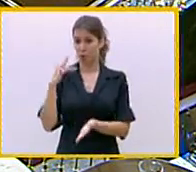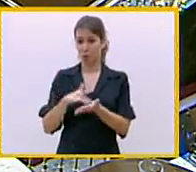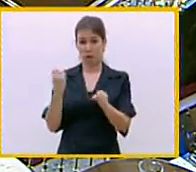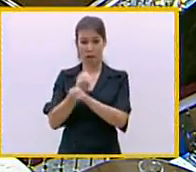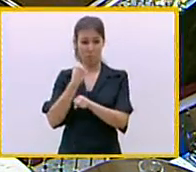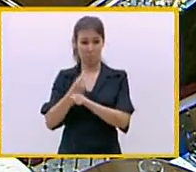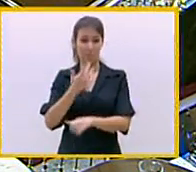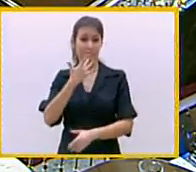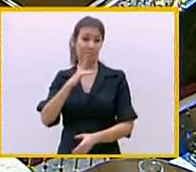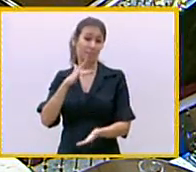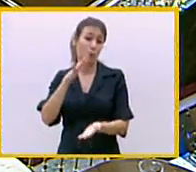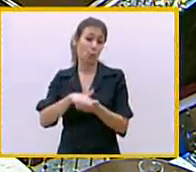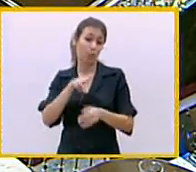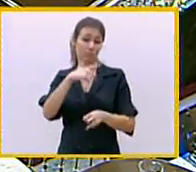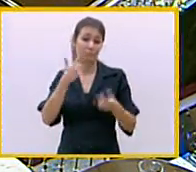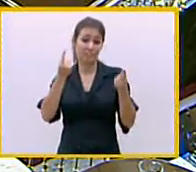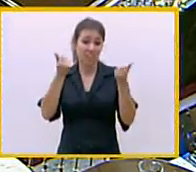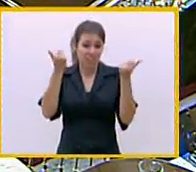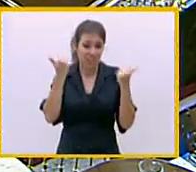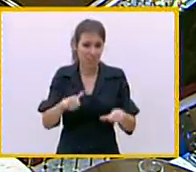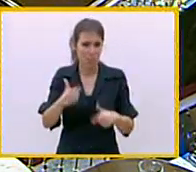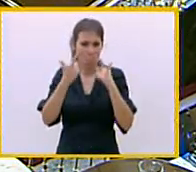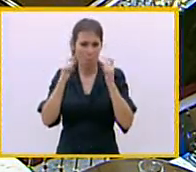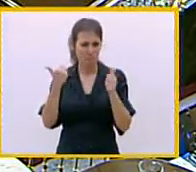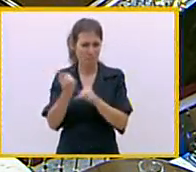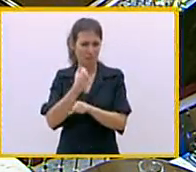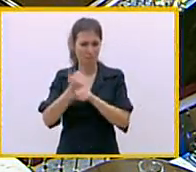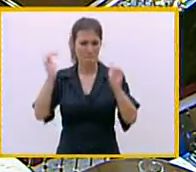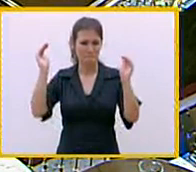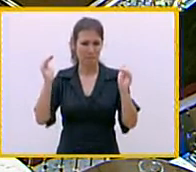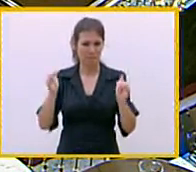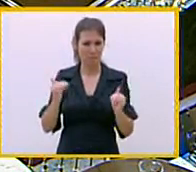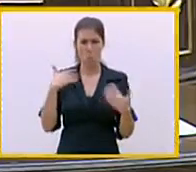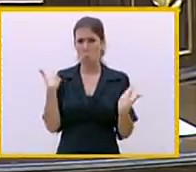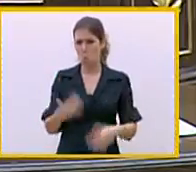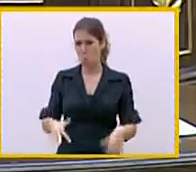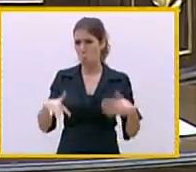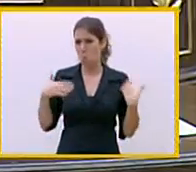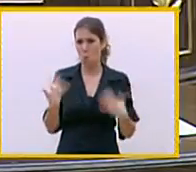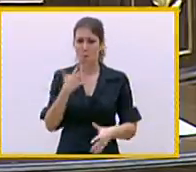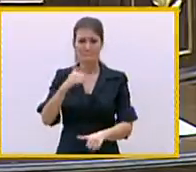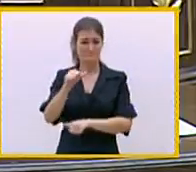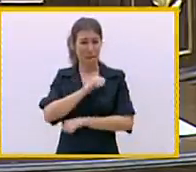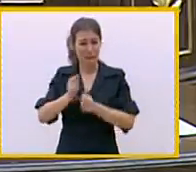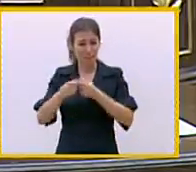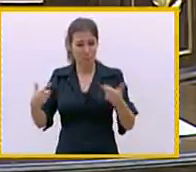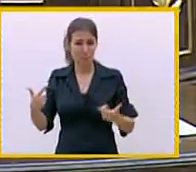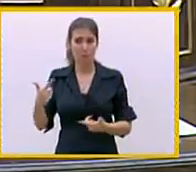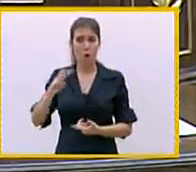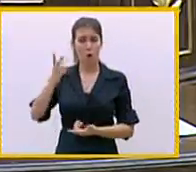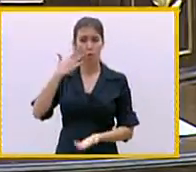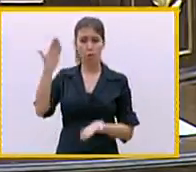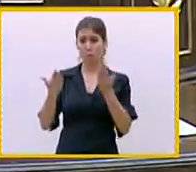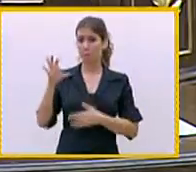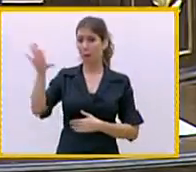crisis, muy superior a la observada en otros países de nuestro entorno, con caídas similares en la actividad, puso en